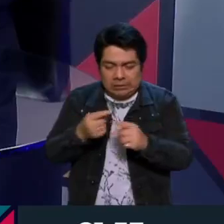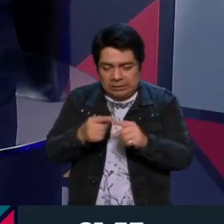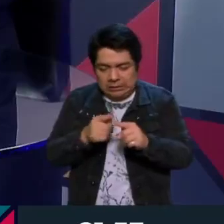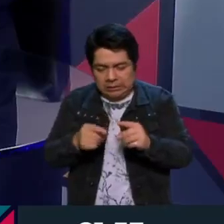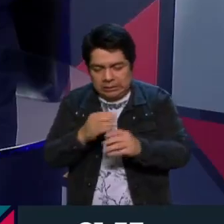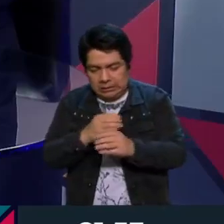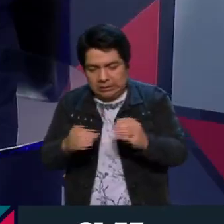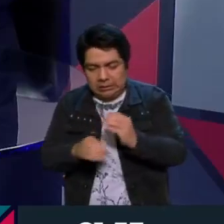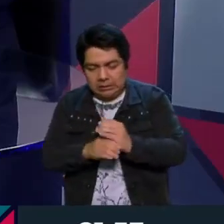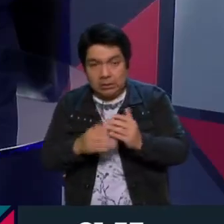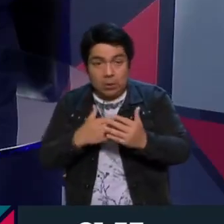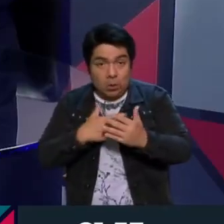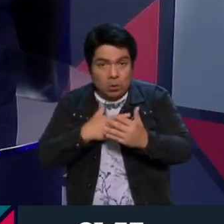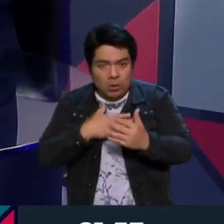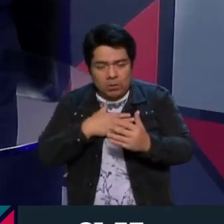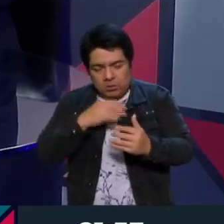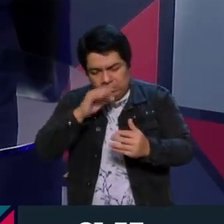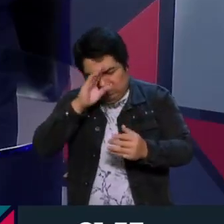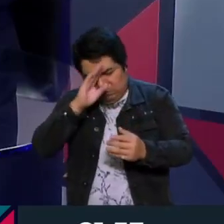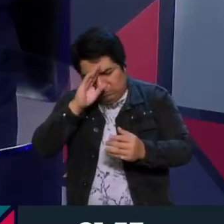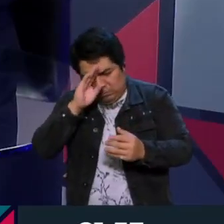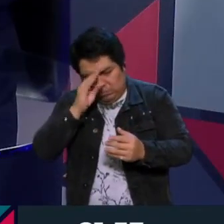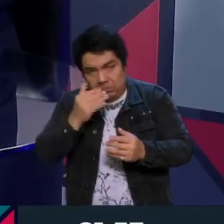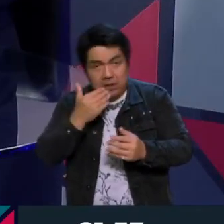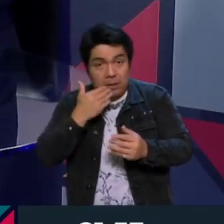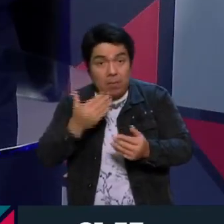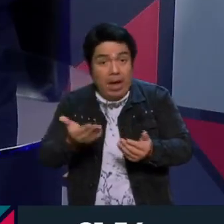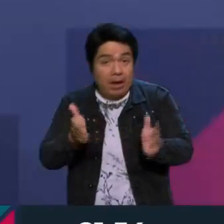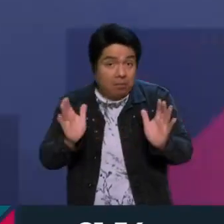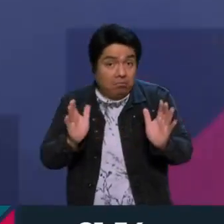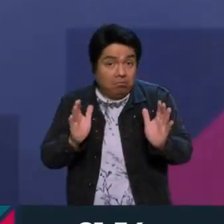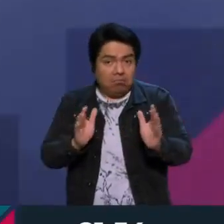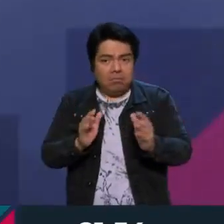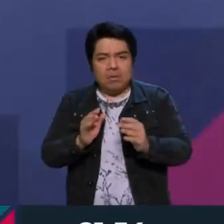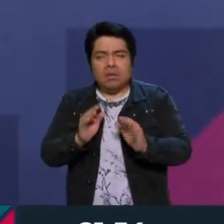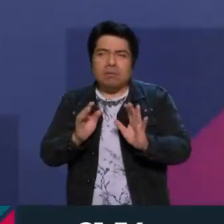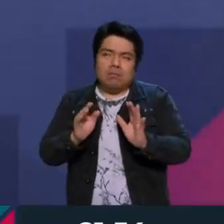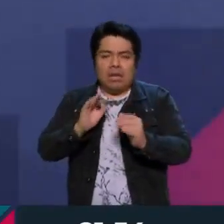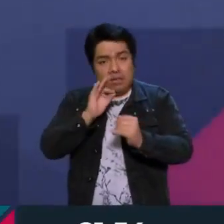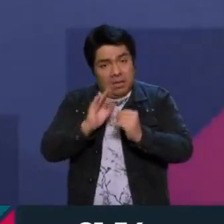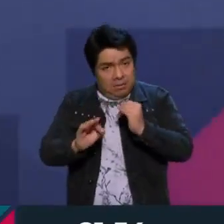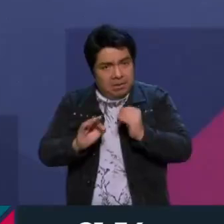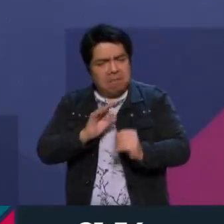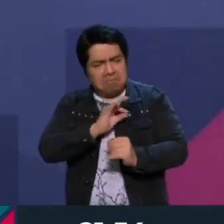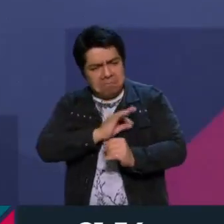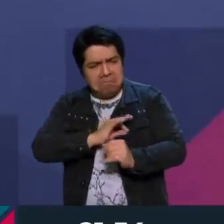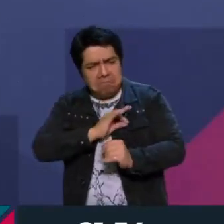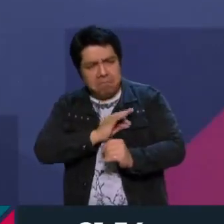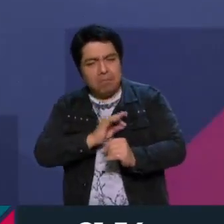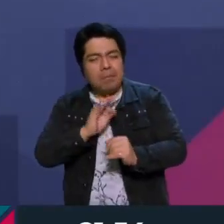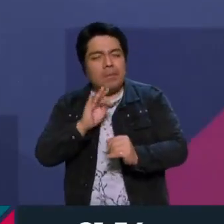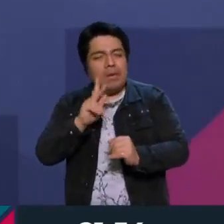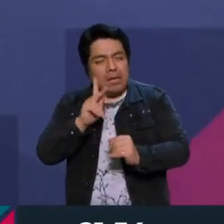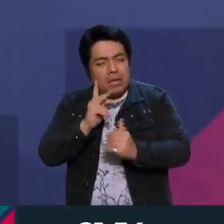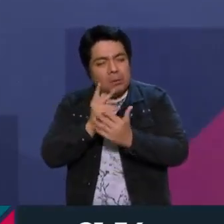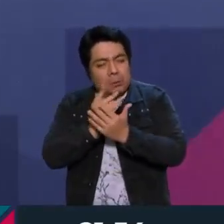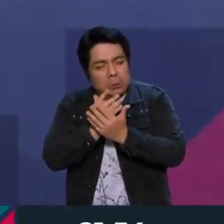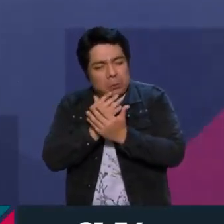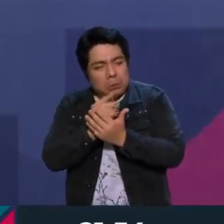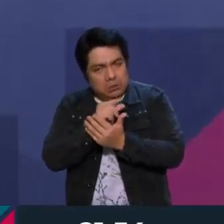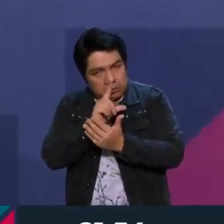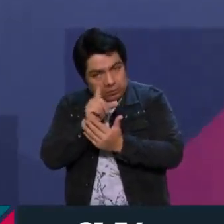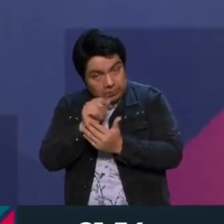que es buen escenario. Digo, obviamente, termina como con un final feliz, pero en pausa, ¿no? Y veremos.